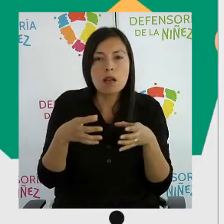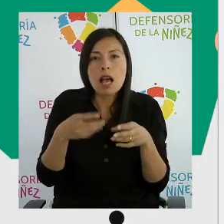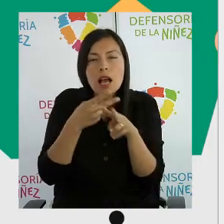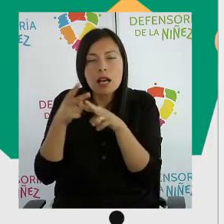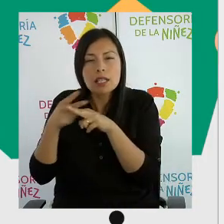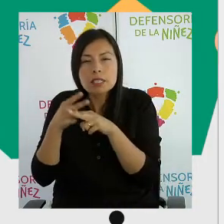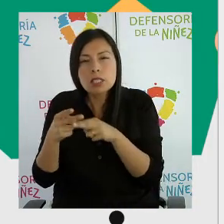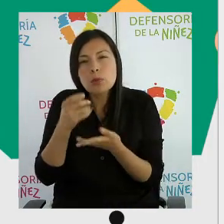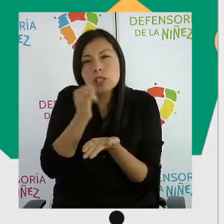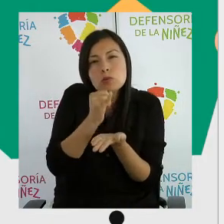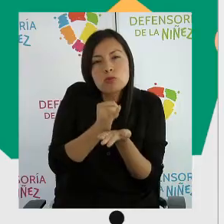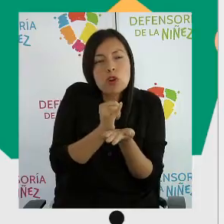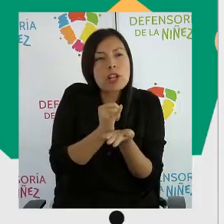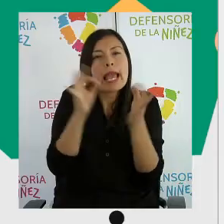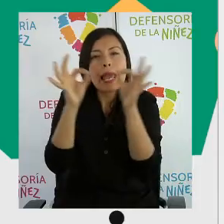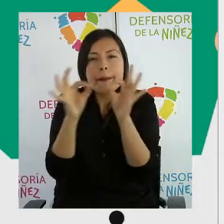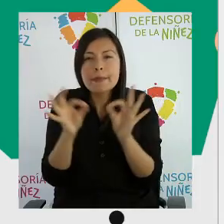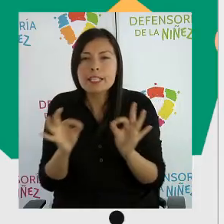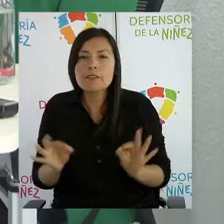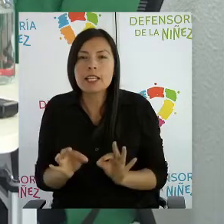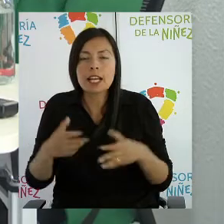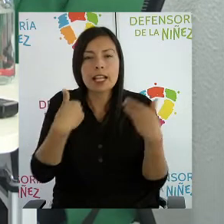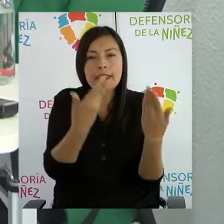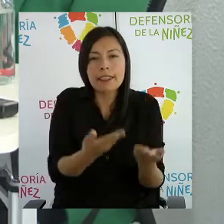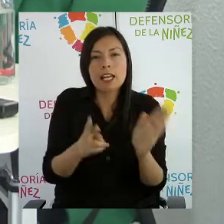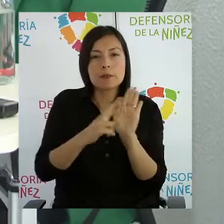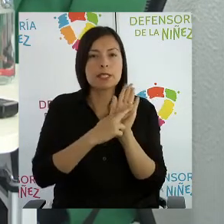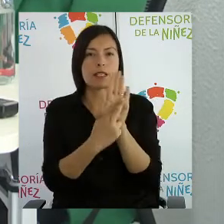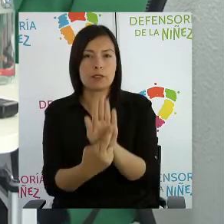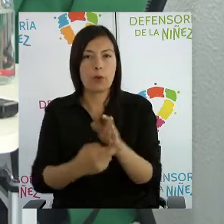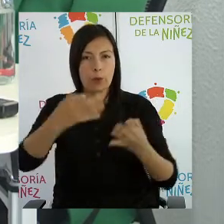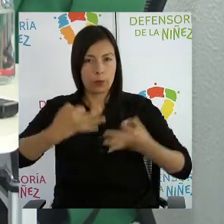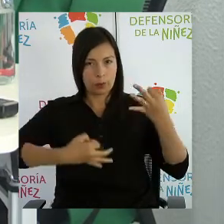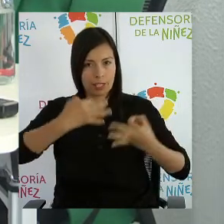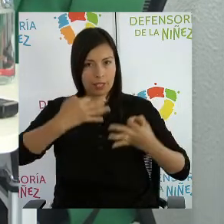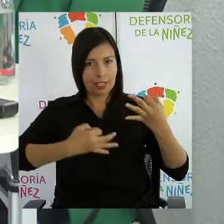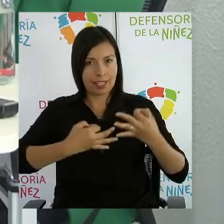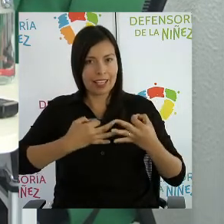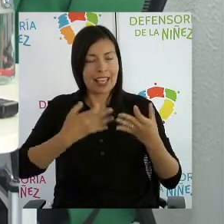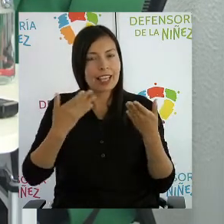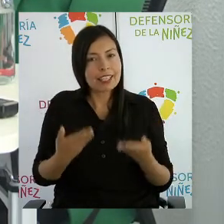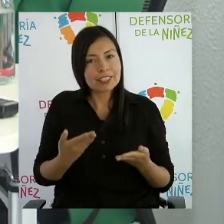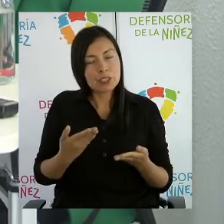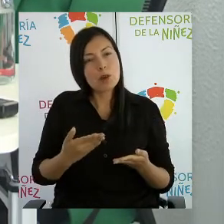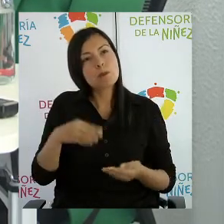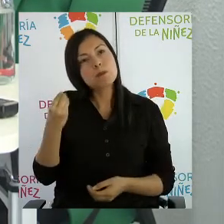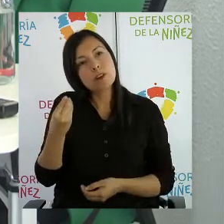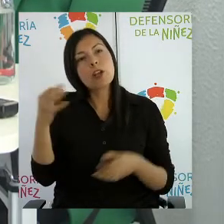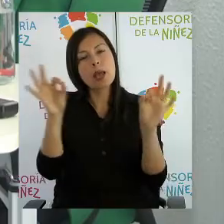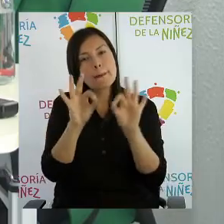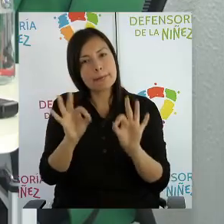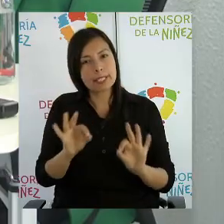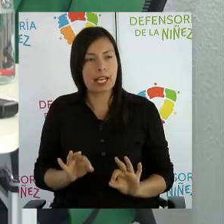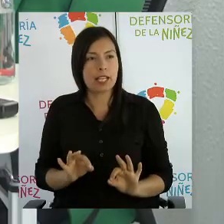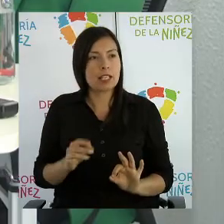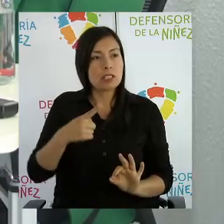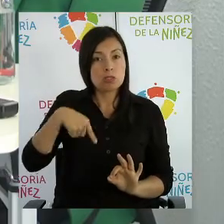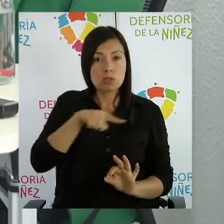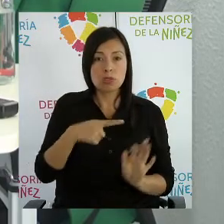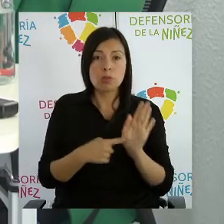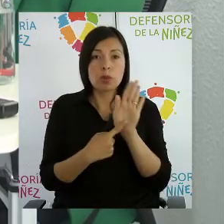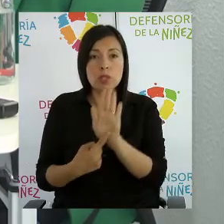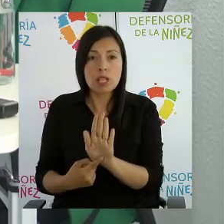institucionalidad específica que sea capaz de brindar esta representación jurídica, que además es pertinente explicar, no lo planteamos